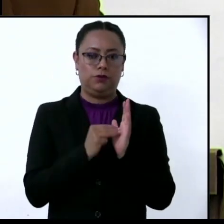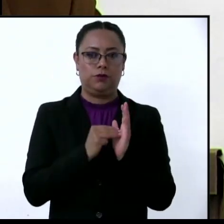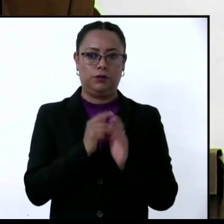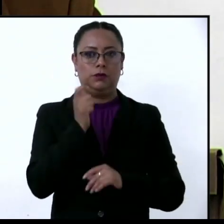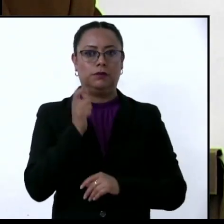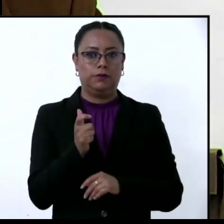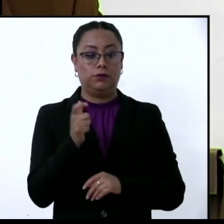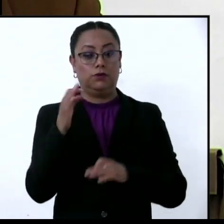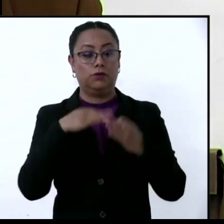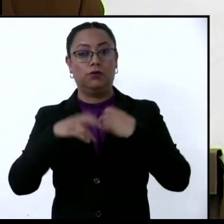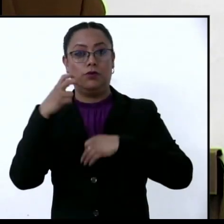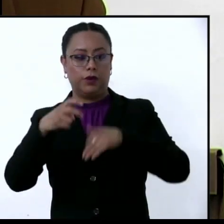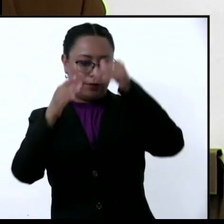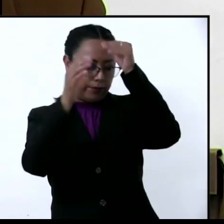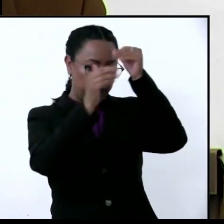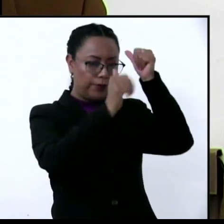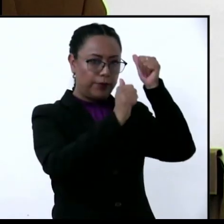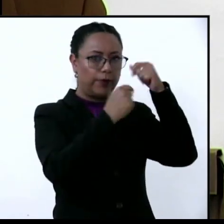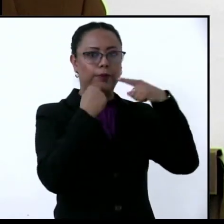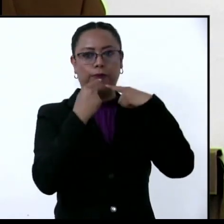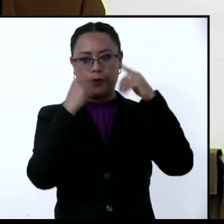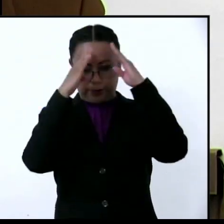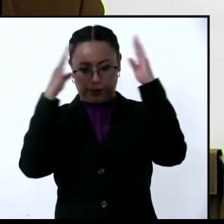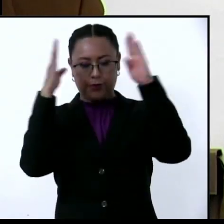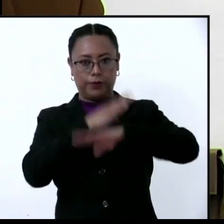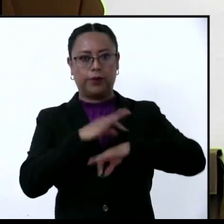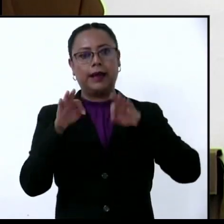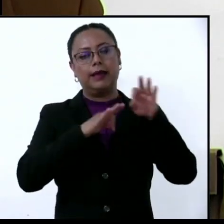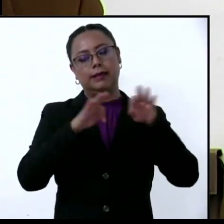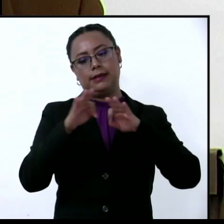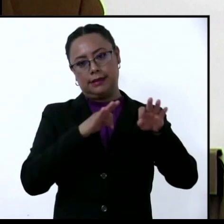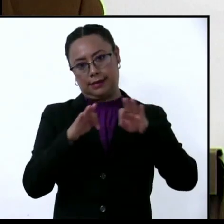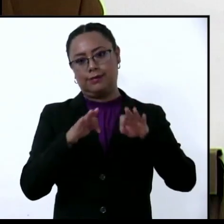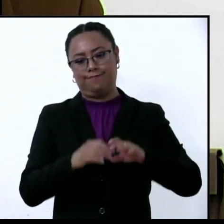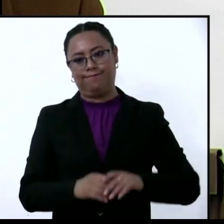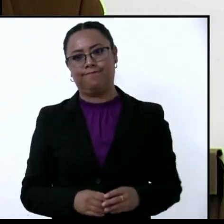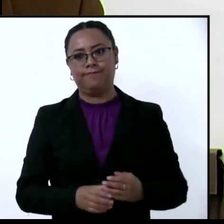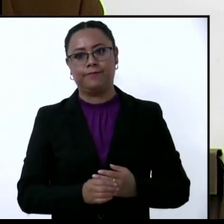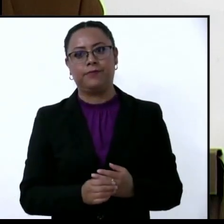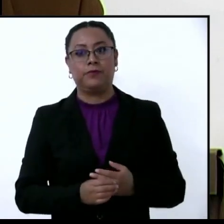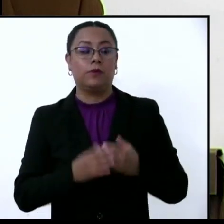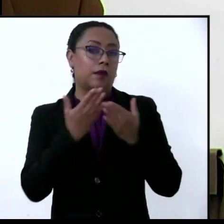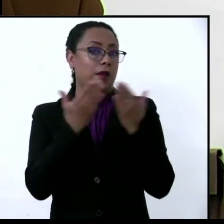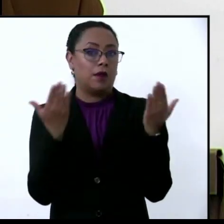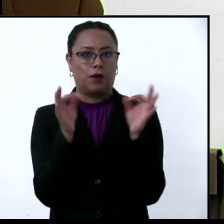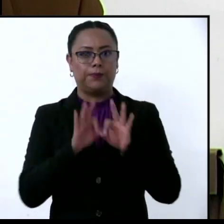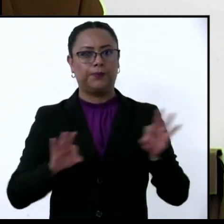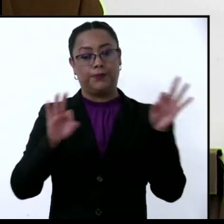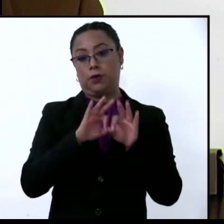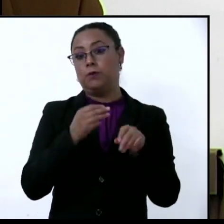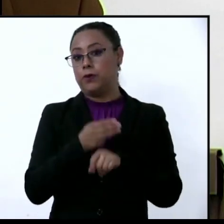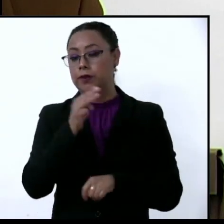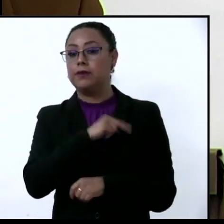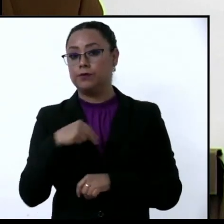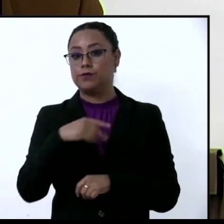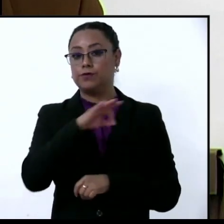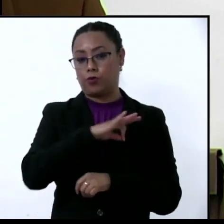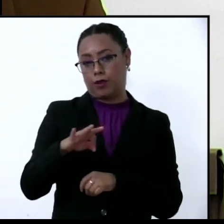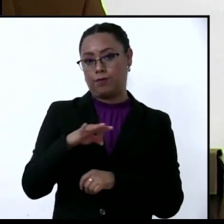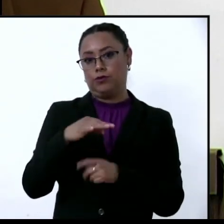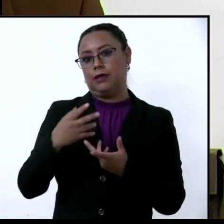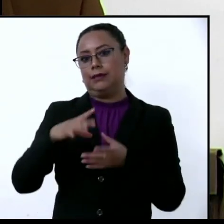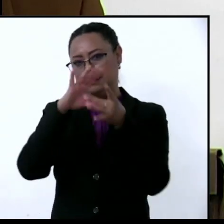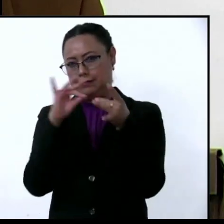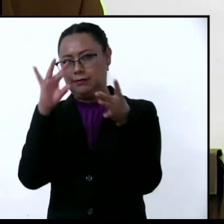los acuerdos conciliatorios en materia laboral. Es importante también decirles a todas y a todos ustedes